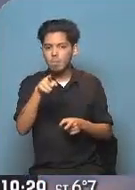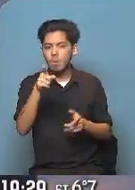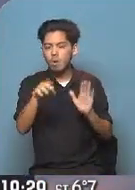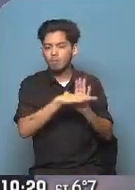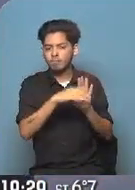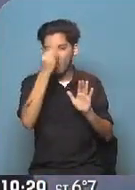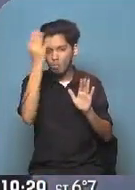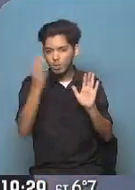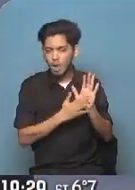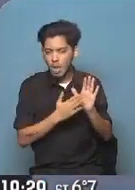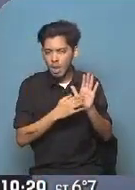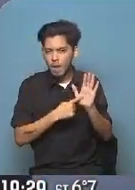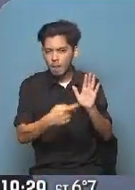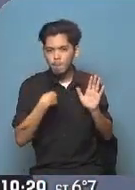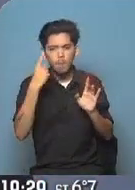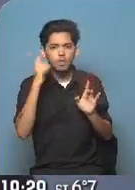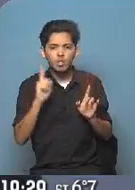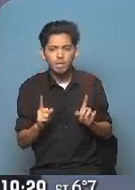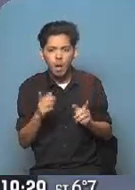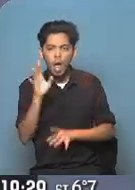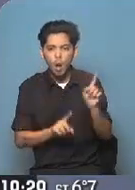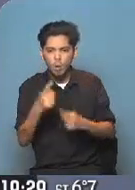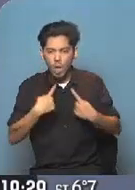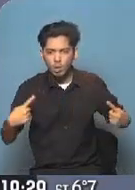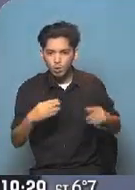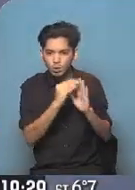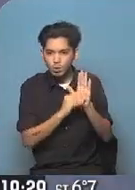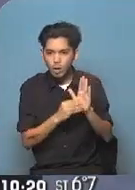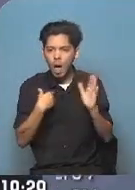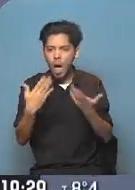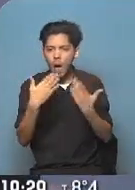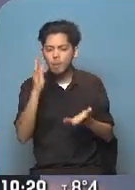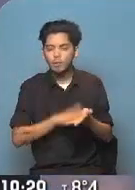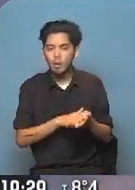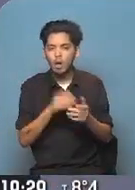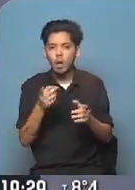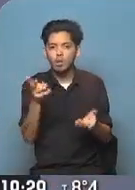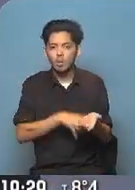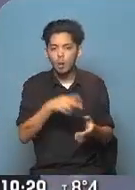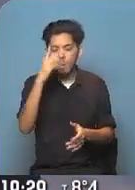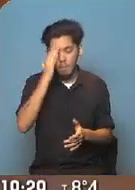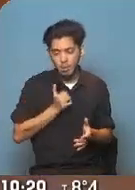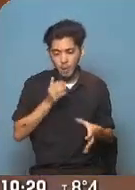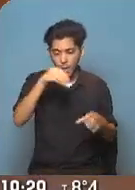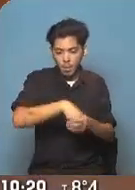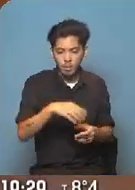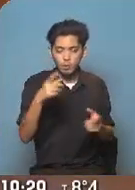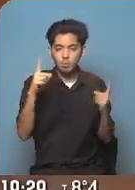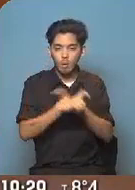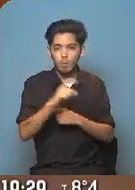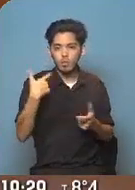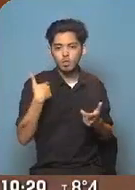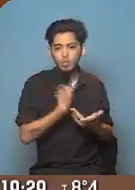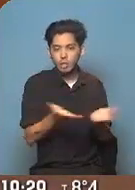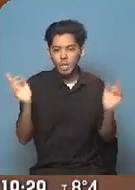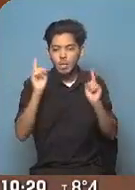creo que hay desconocimiento algunos puntos por lo menos están hablando allí de evitar que los militares participen en conflictos sociales de que hagan tareas